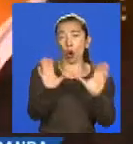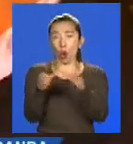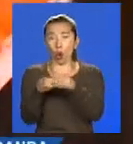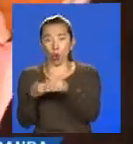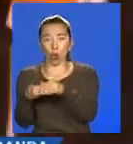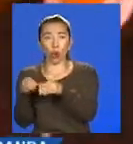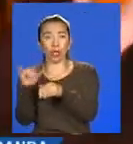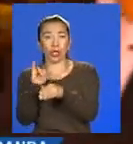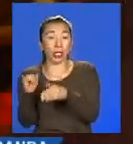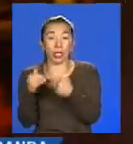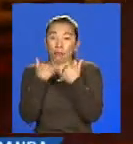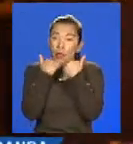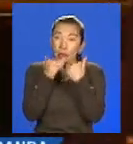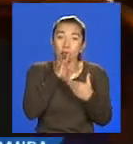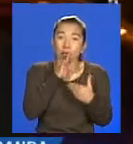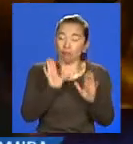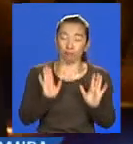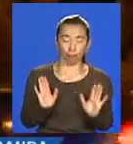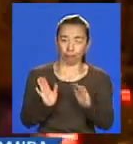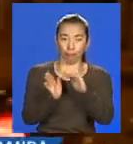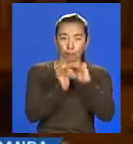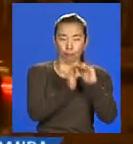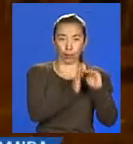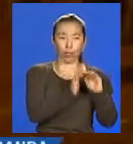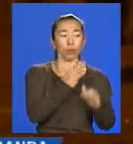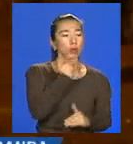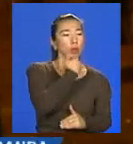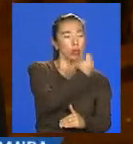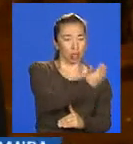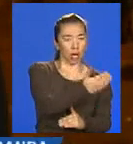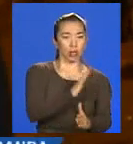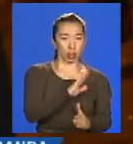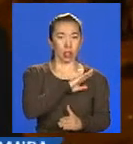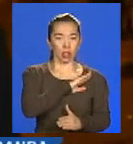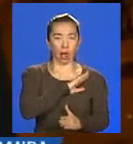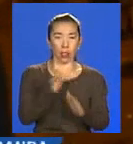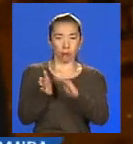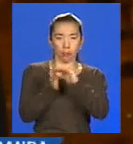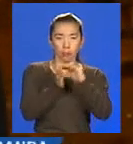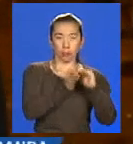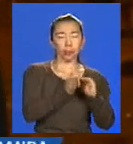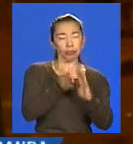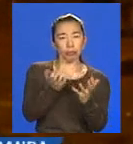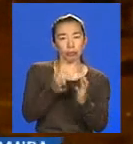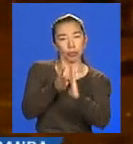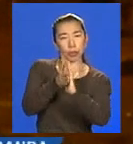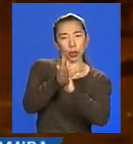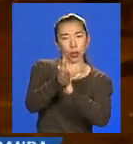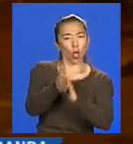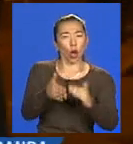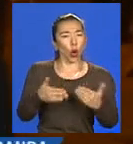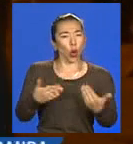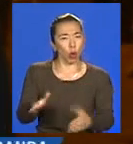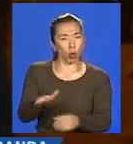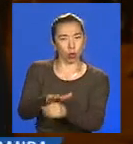muchas gracias. Ya volvemos de nuevo con usted, pero queremos contarles un poco cómo se desarrolló la